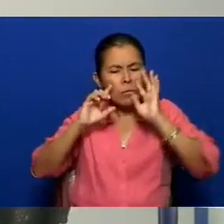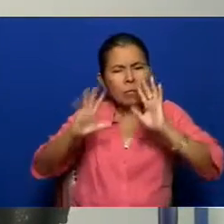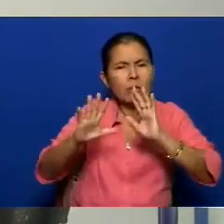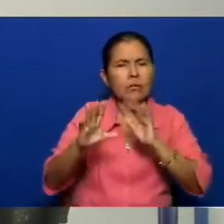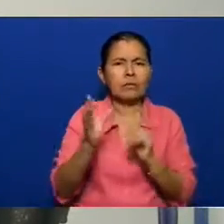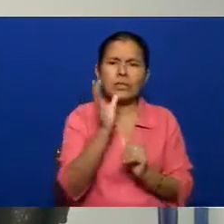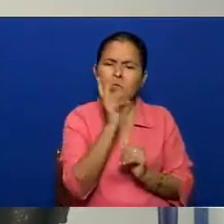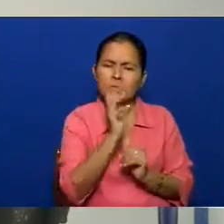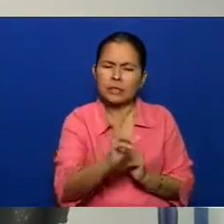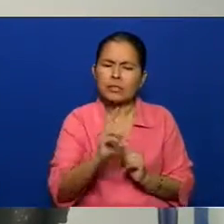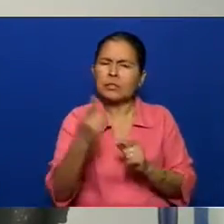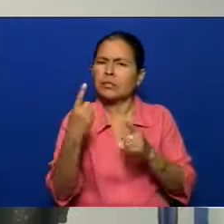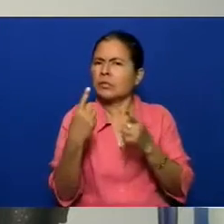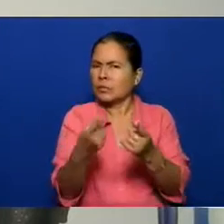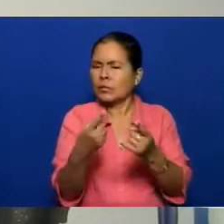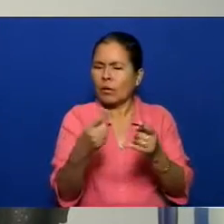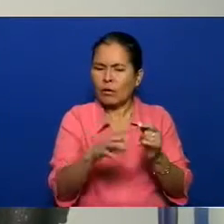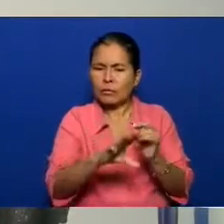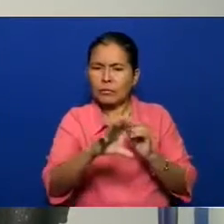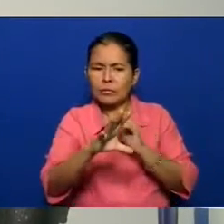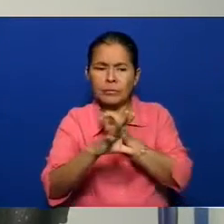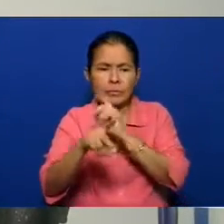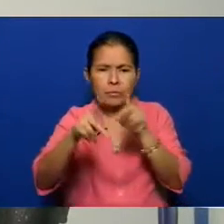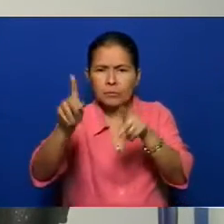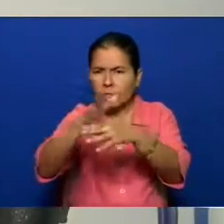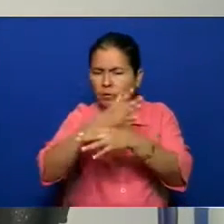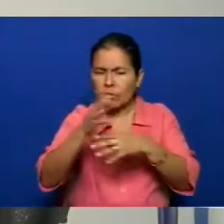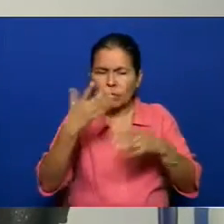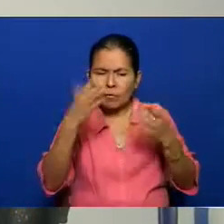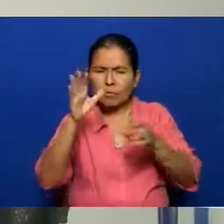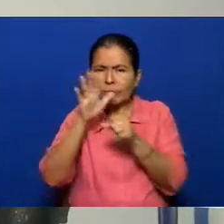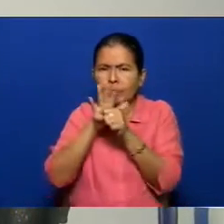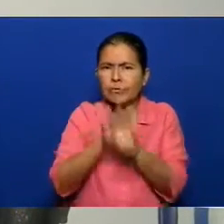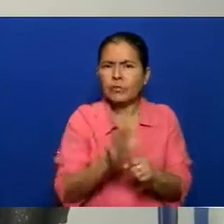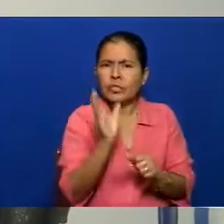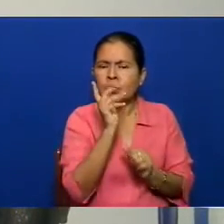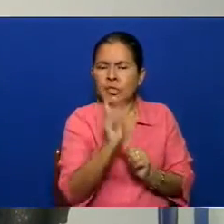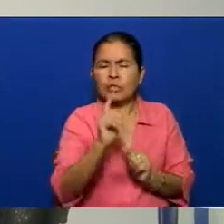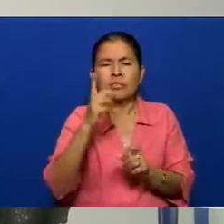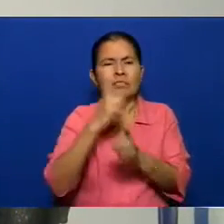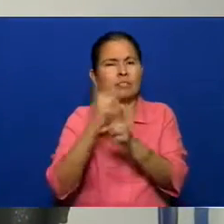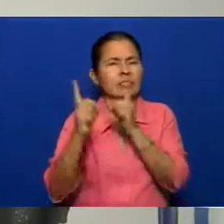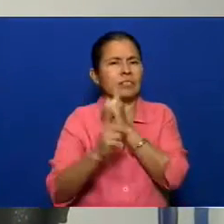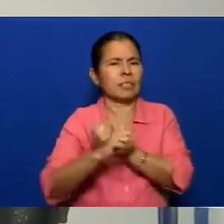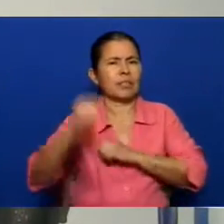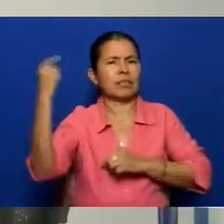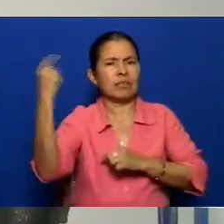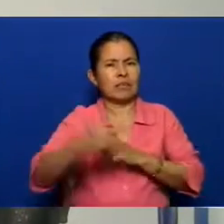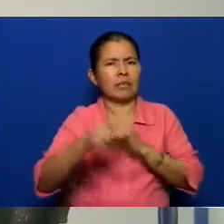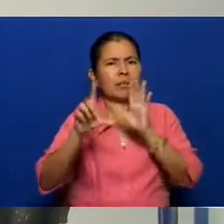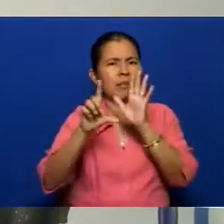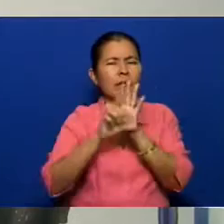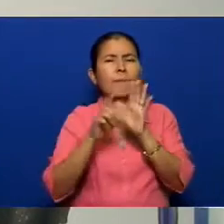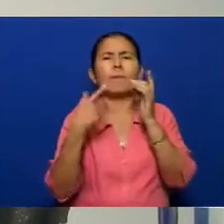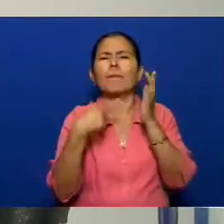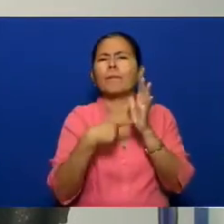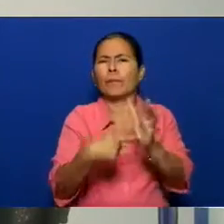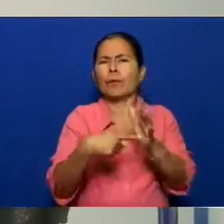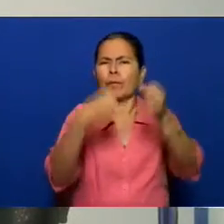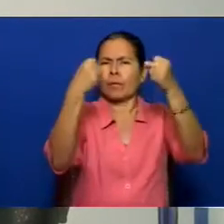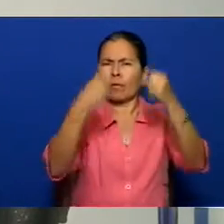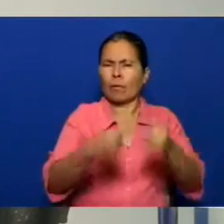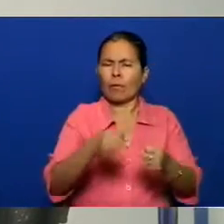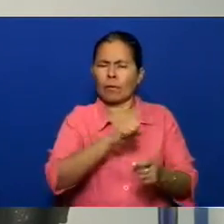tiene que haber cero tolerancia a aquellos casos en donde se viola a una niña, donde